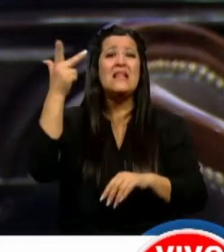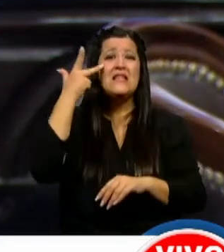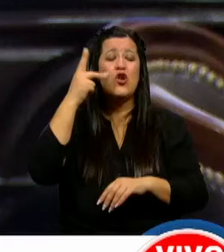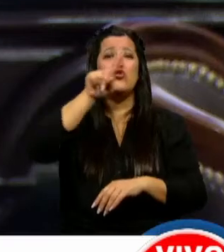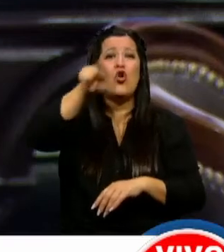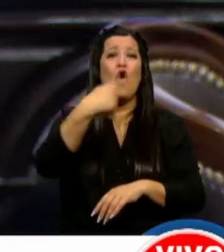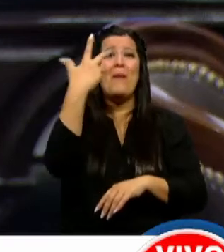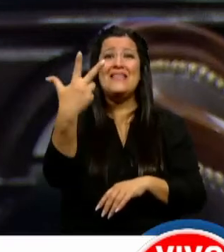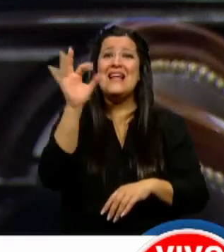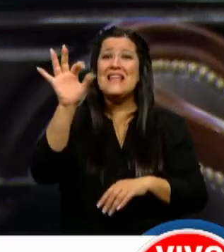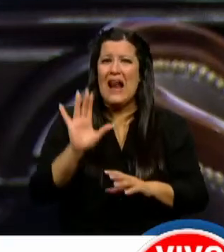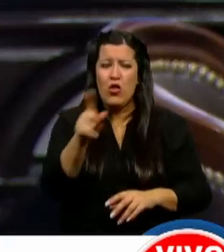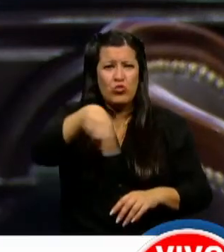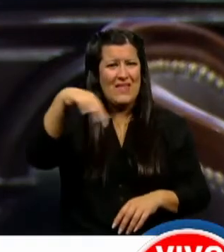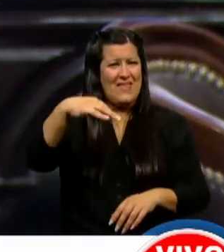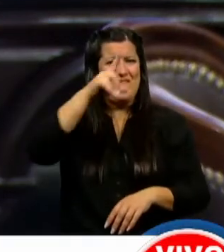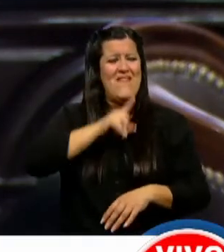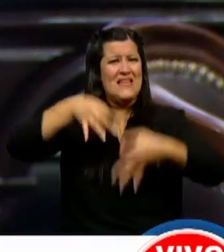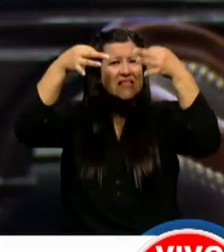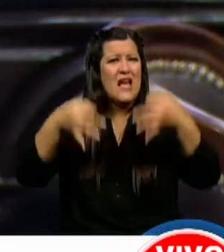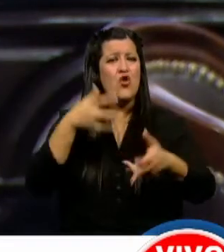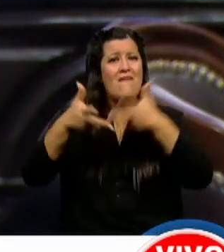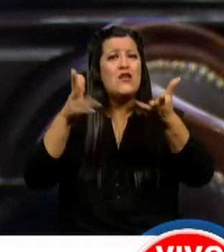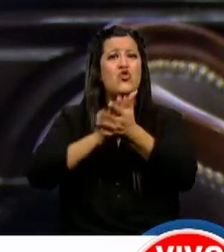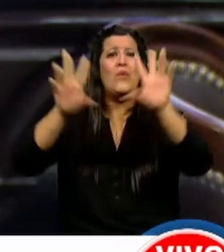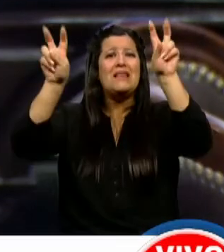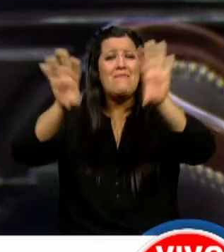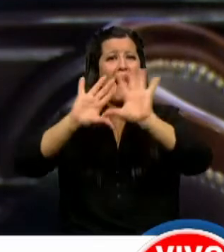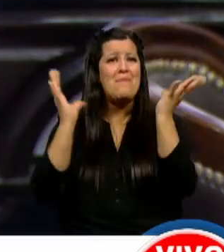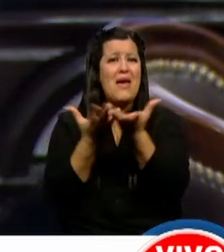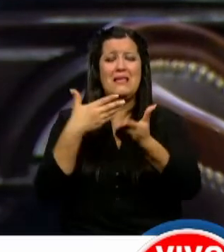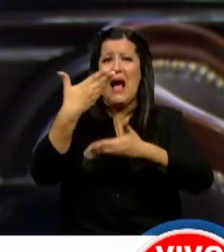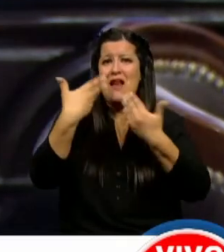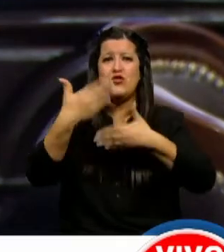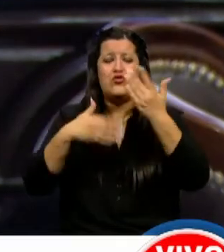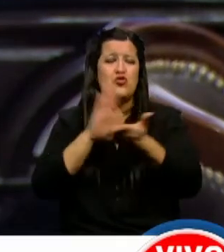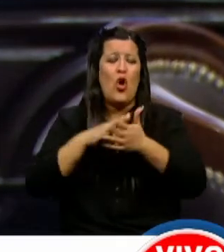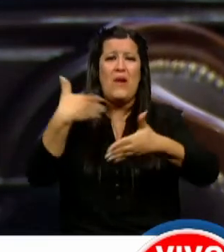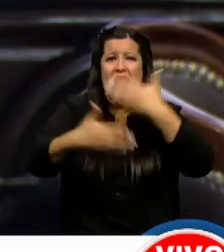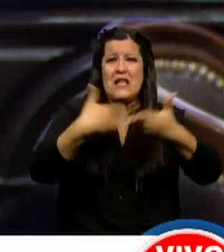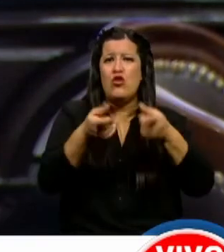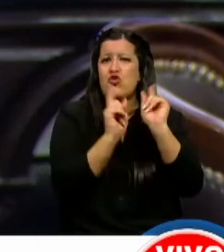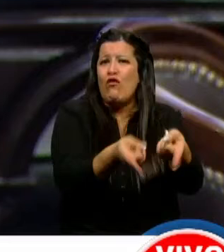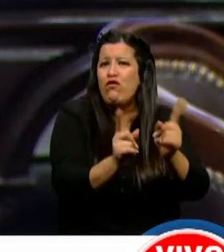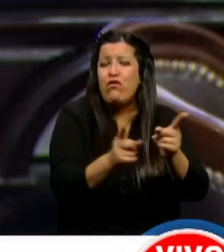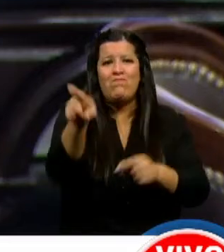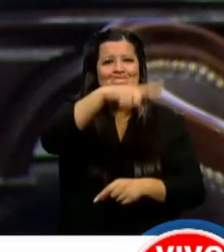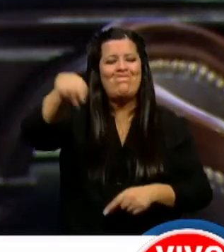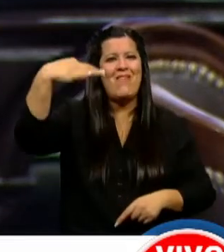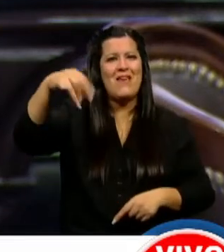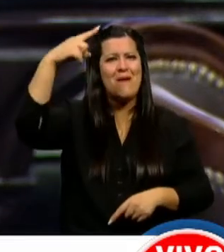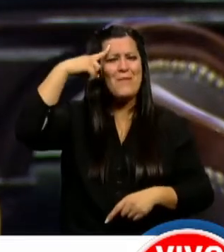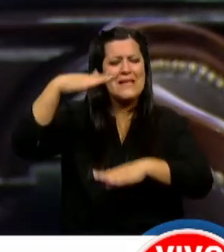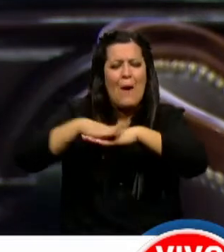18,3 grados. Tómense en serio que hablar de ambientalismo, hablar de desarrollo sostenible, es pensar en la matriz